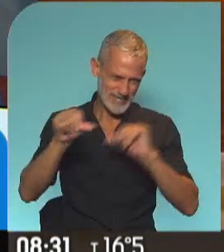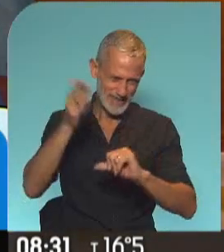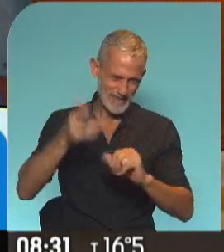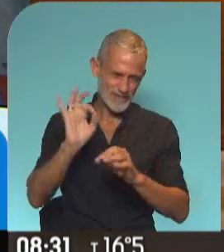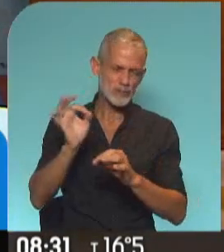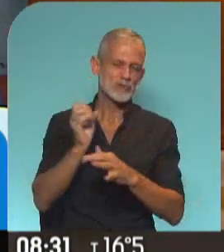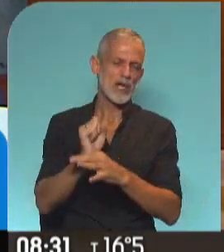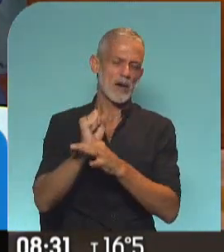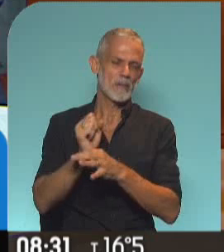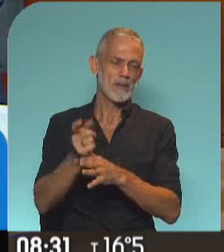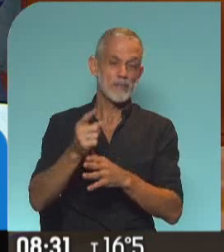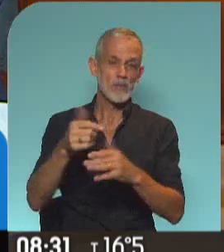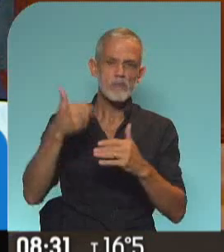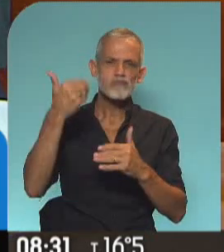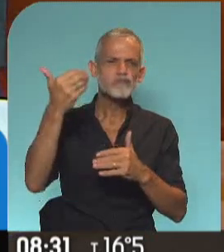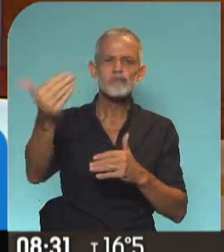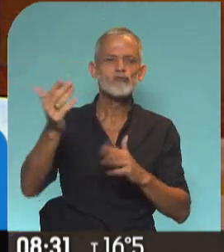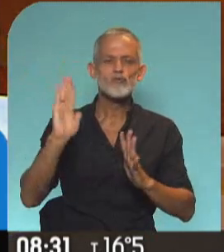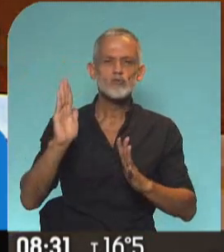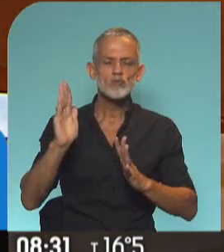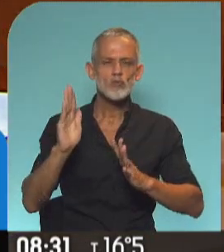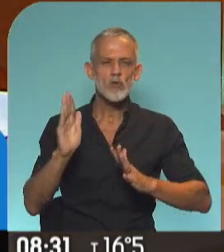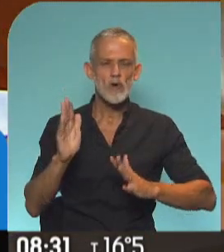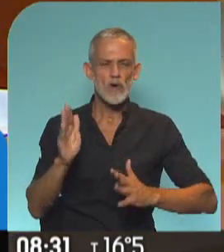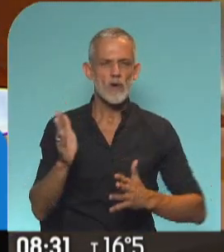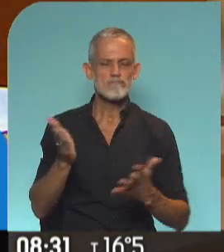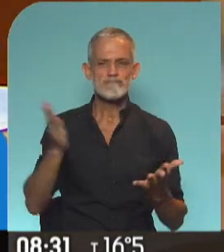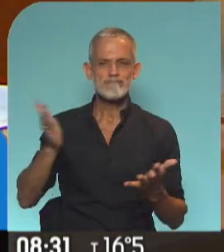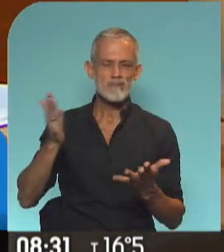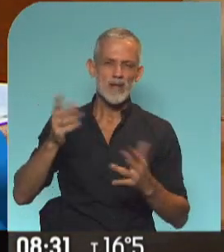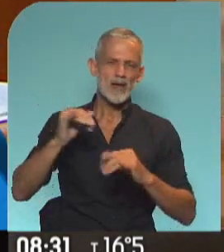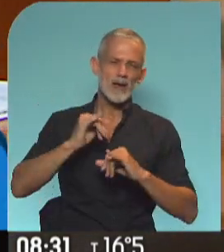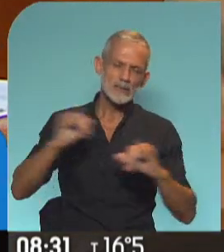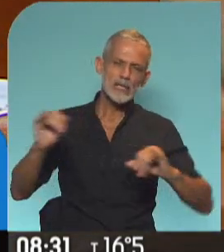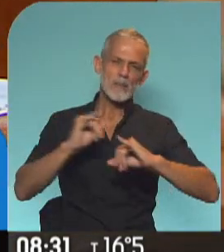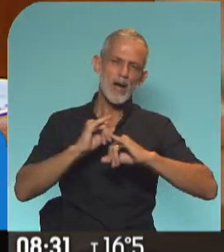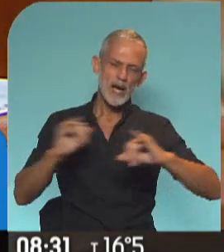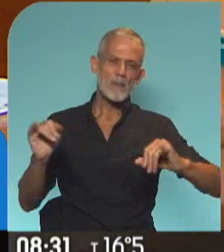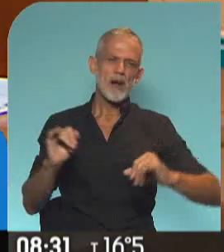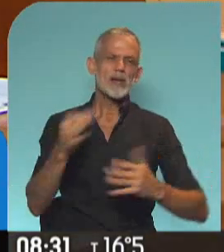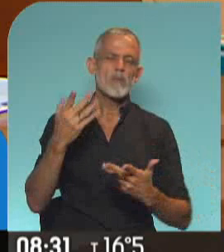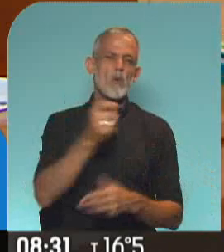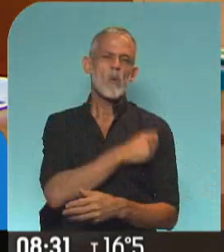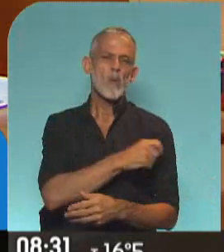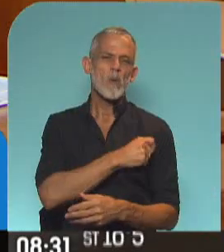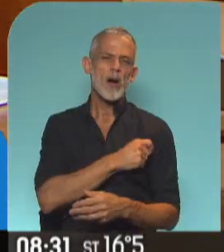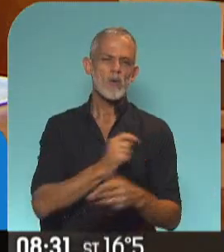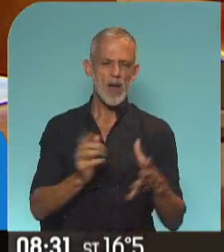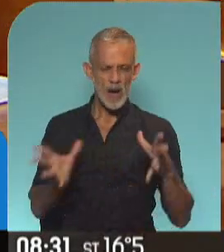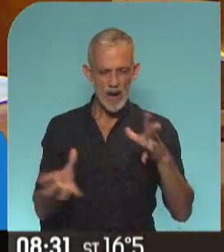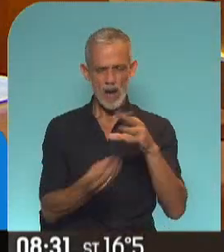que en un futuro cercano para evitar una campaña tras otra se puede hacer una vacuna combinada